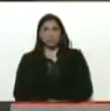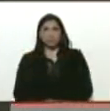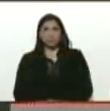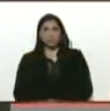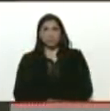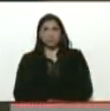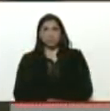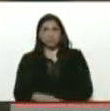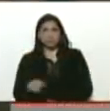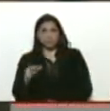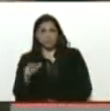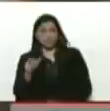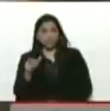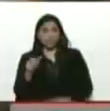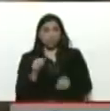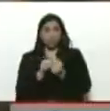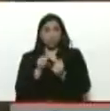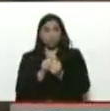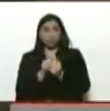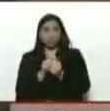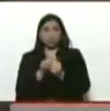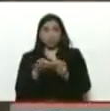Disco duro.